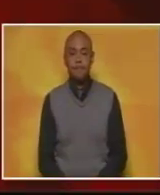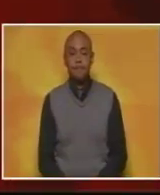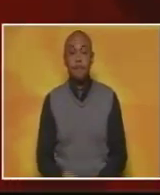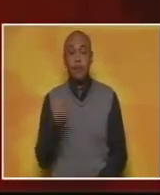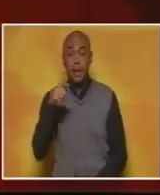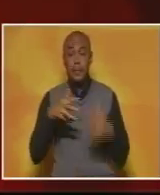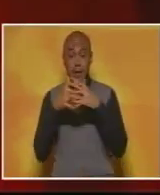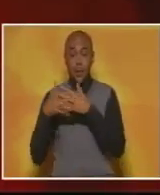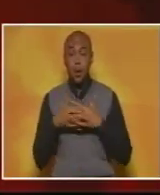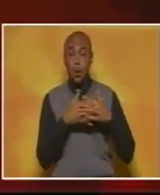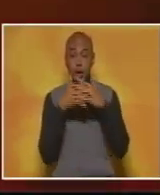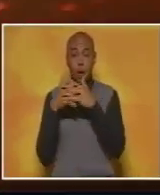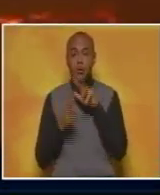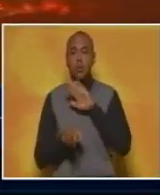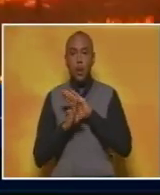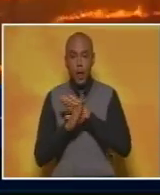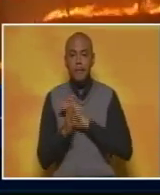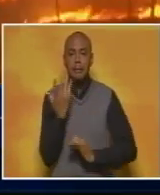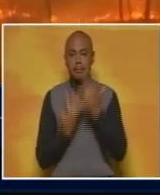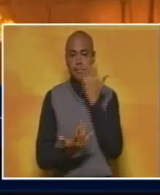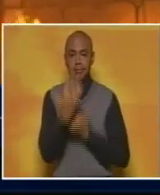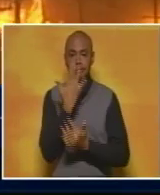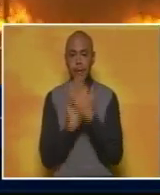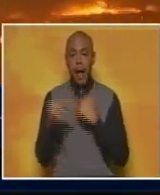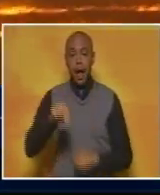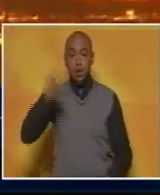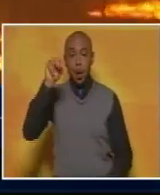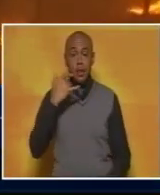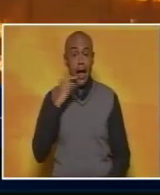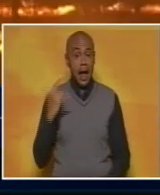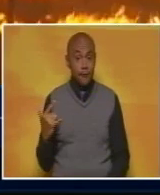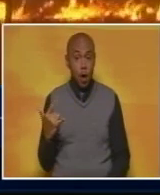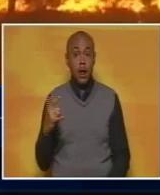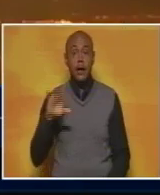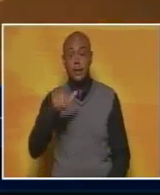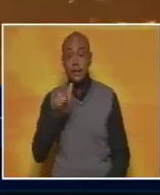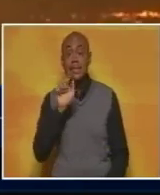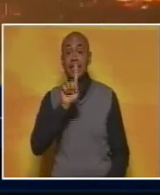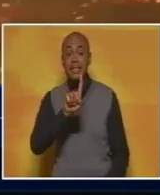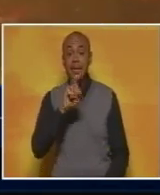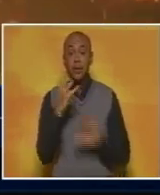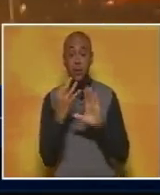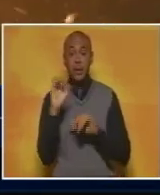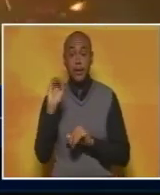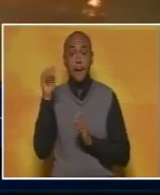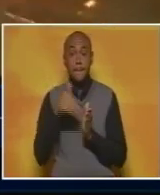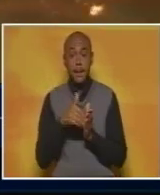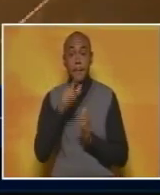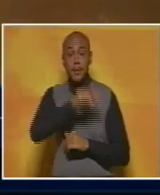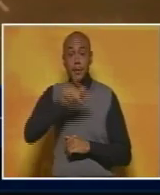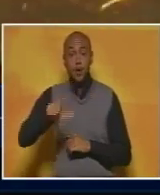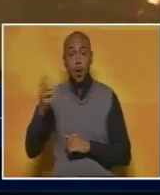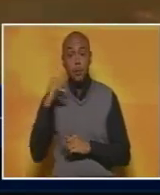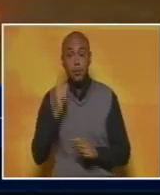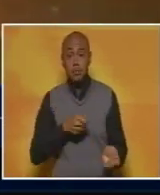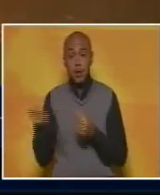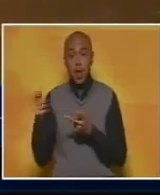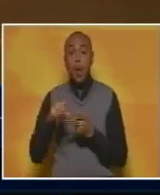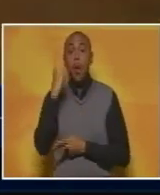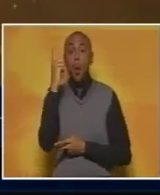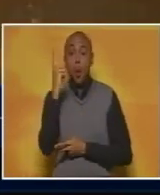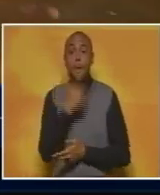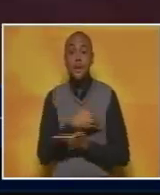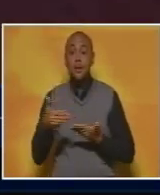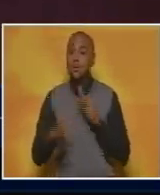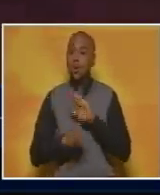En Estados Unidos continúan los incendios al norte de California, por lo que fueron evacuadas 180,000 personas, mientras que al menos 1 millón siguen